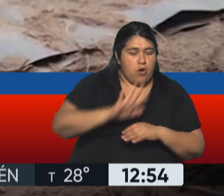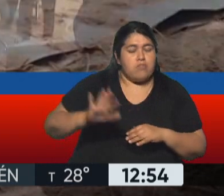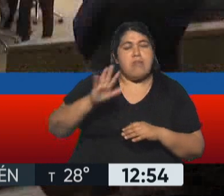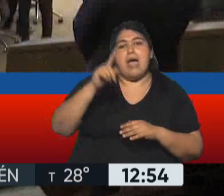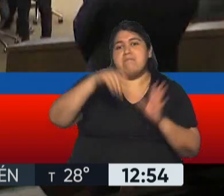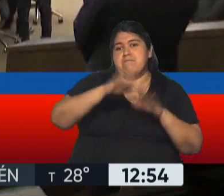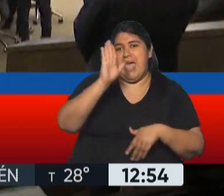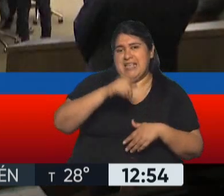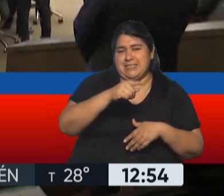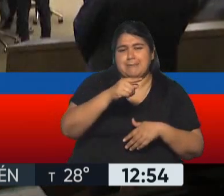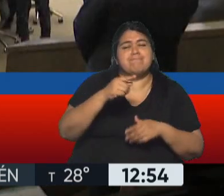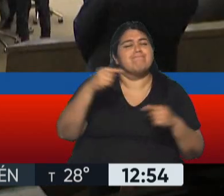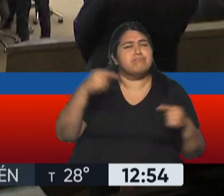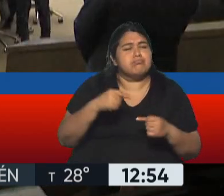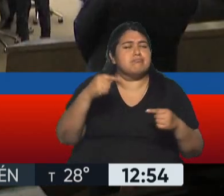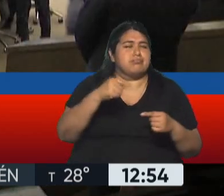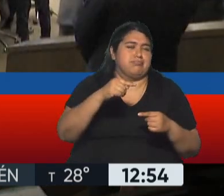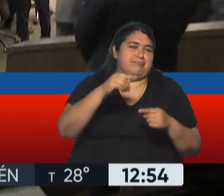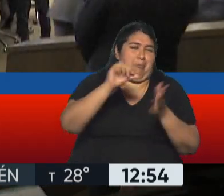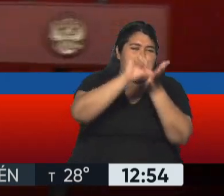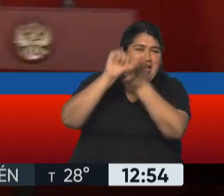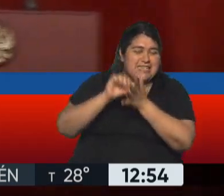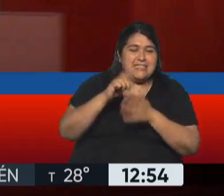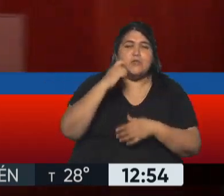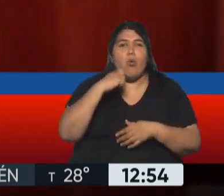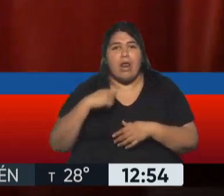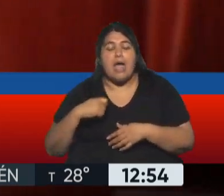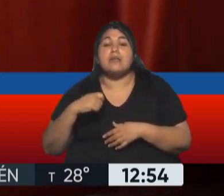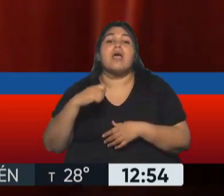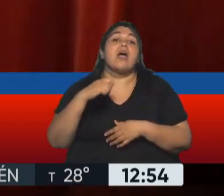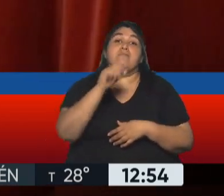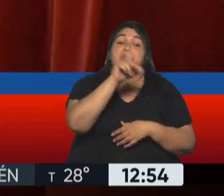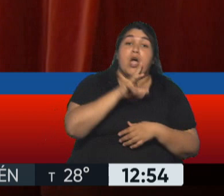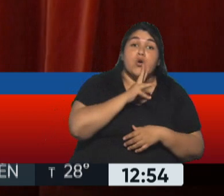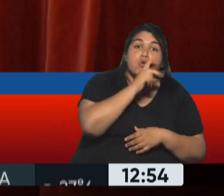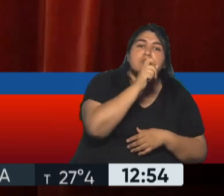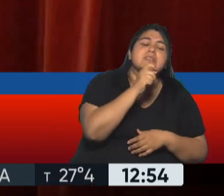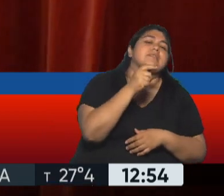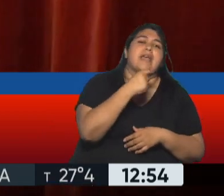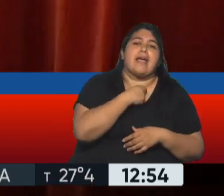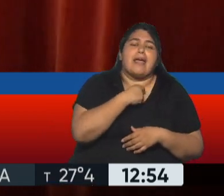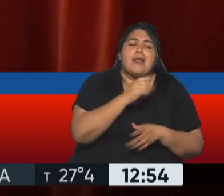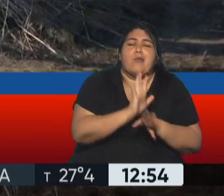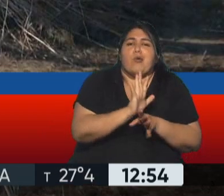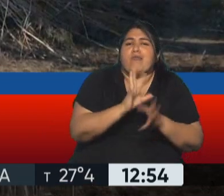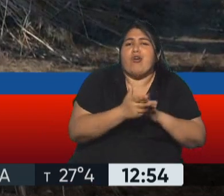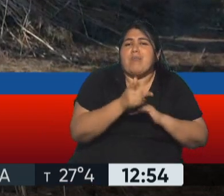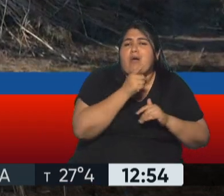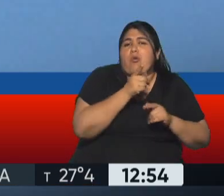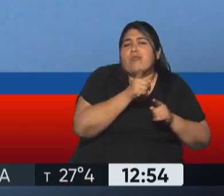Mar Negro y el temor de los aliados occidentales de Ucrania de que Putin intente una invasión del territorio al este del país.